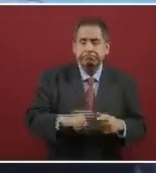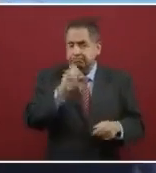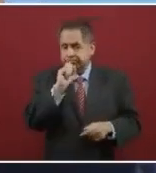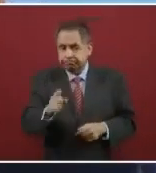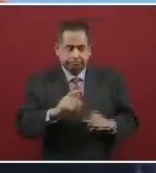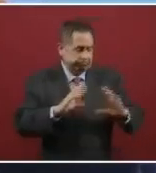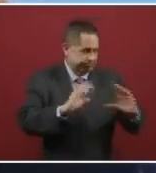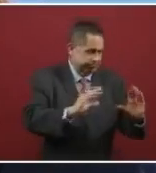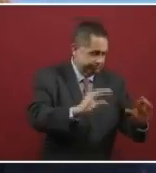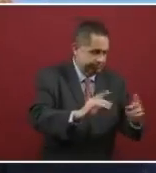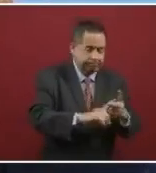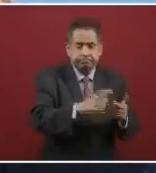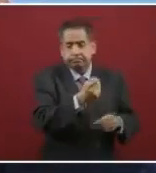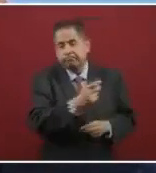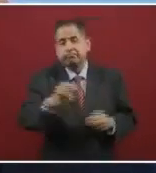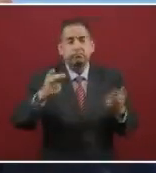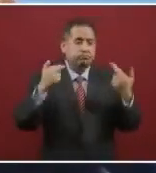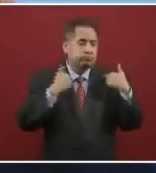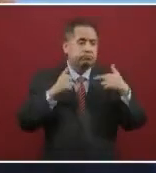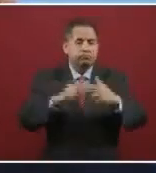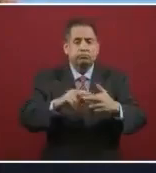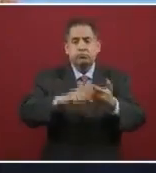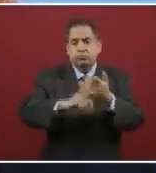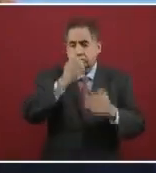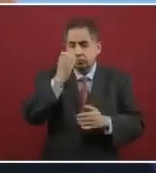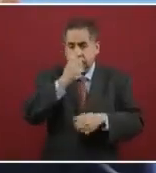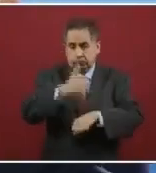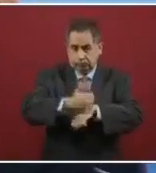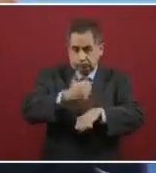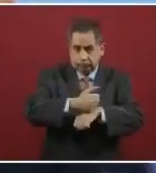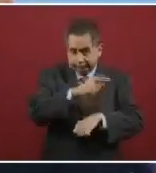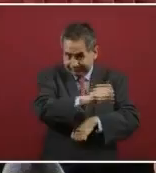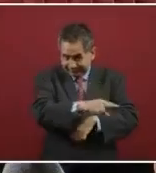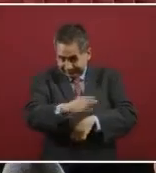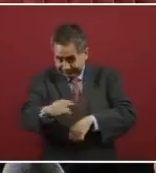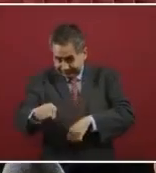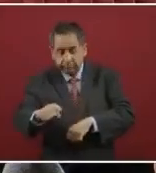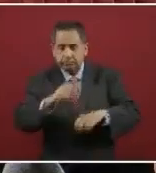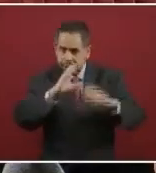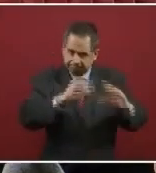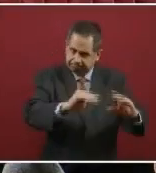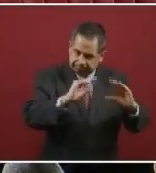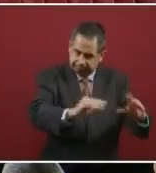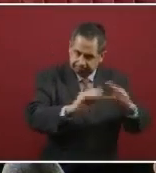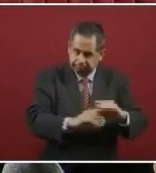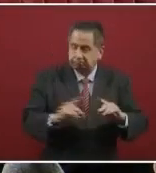también a los profesores de las escuelas primarias en Tlahuelilpan y Tetepán.